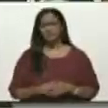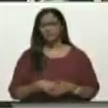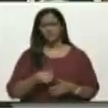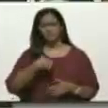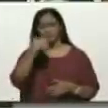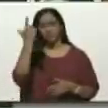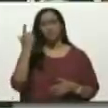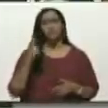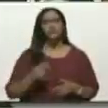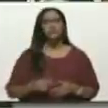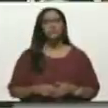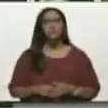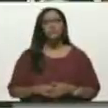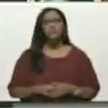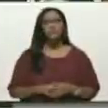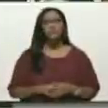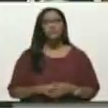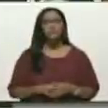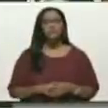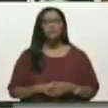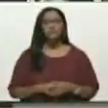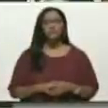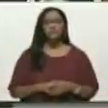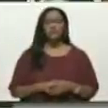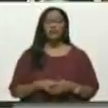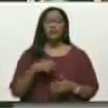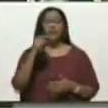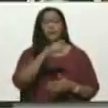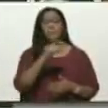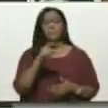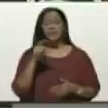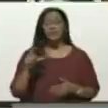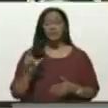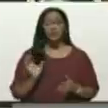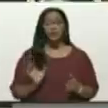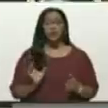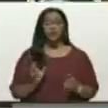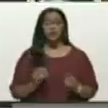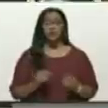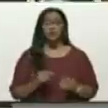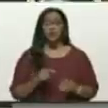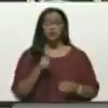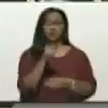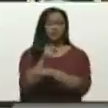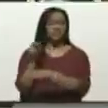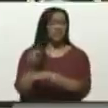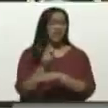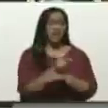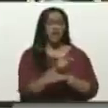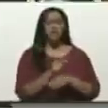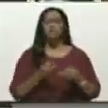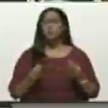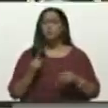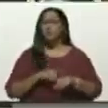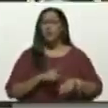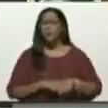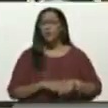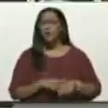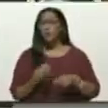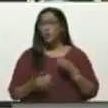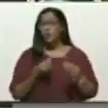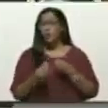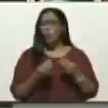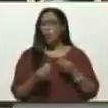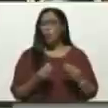triste papel. Y personas que fueron señaladas aquí durante mucho tiempo como agentes encubiertos,